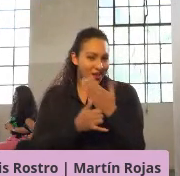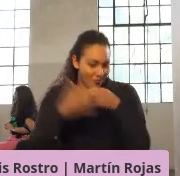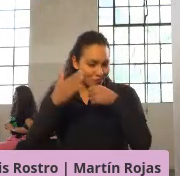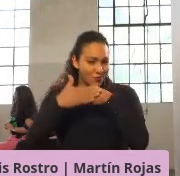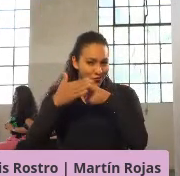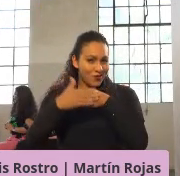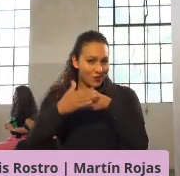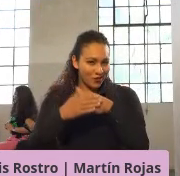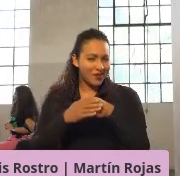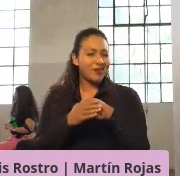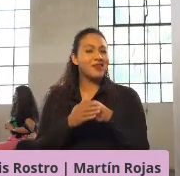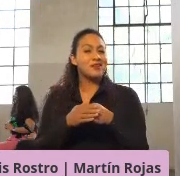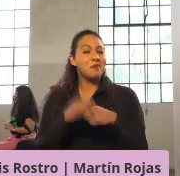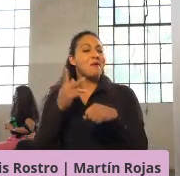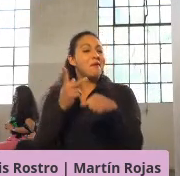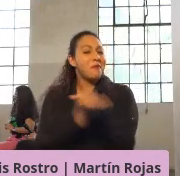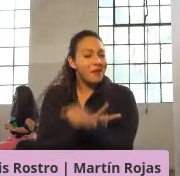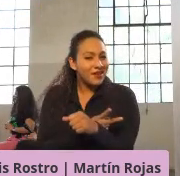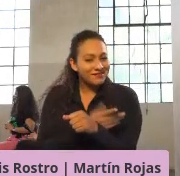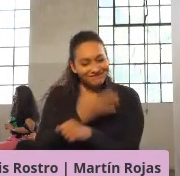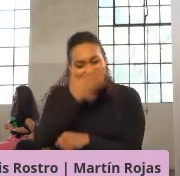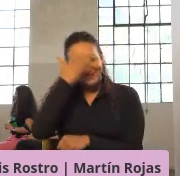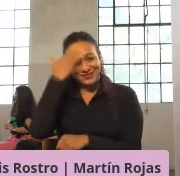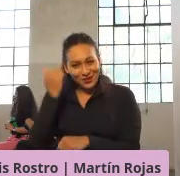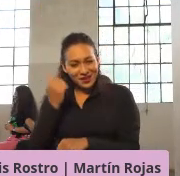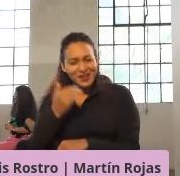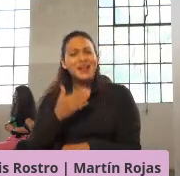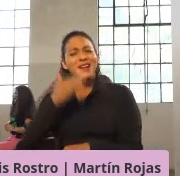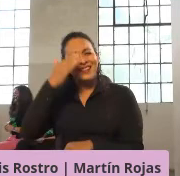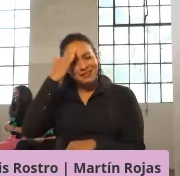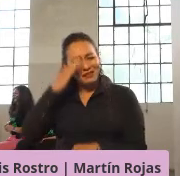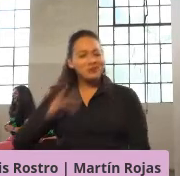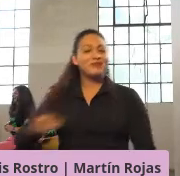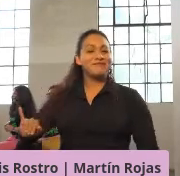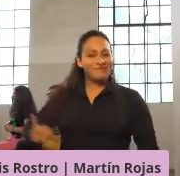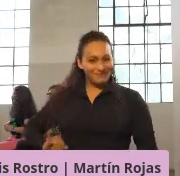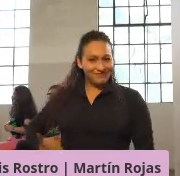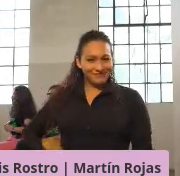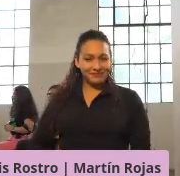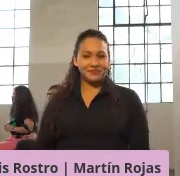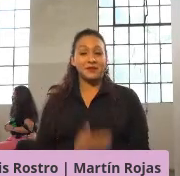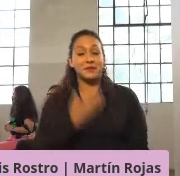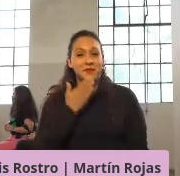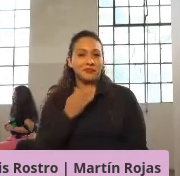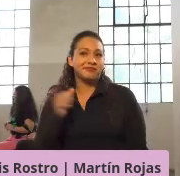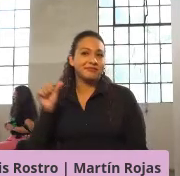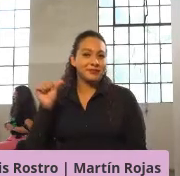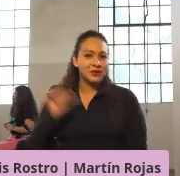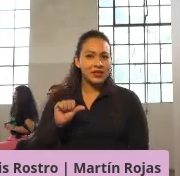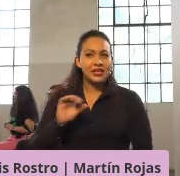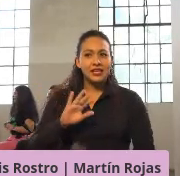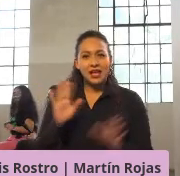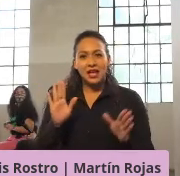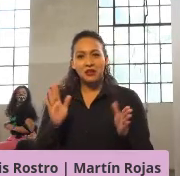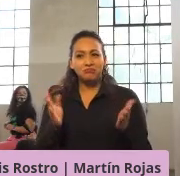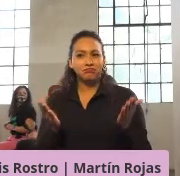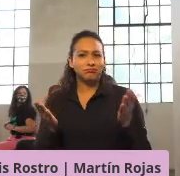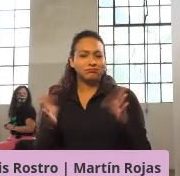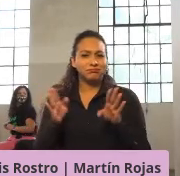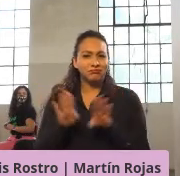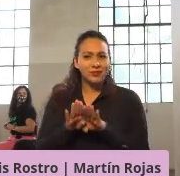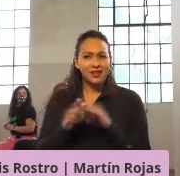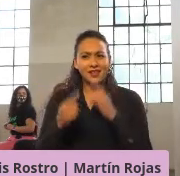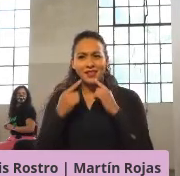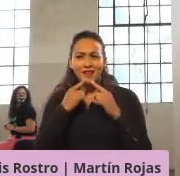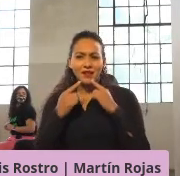porque todavía no sabemos qué, pero van a suceder muchas cosas. Entonces, con esto cerramos la mesa y pues cool. Ah,